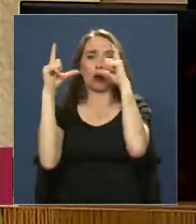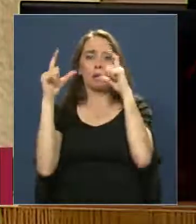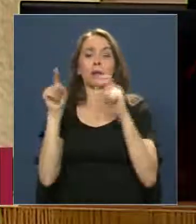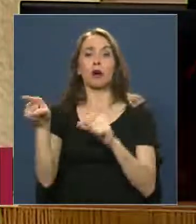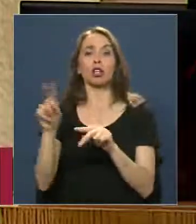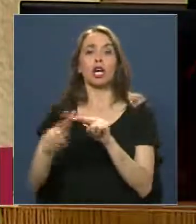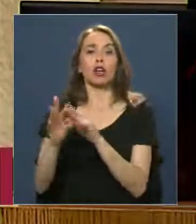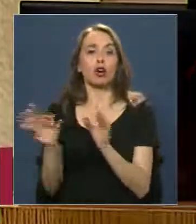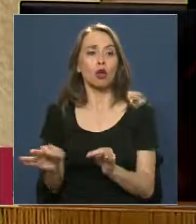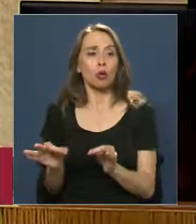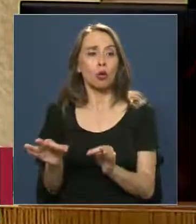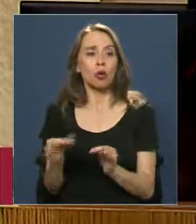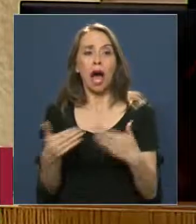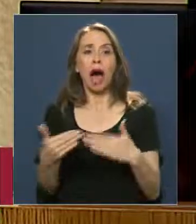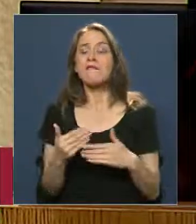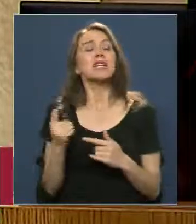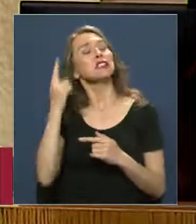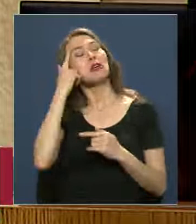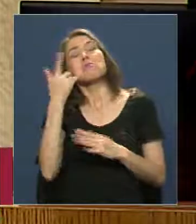conductas que no se sorprenden a veces.